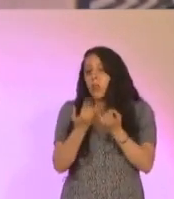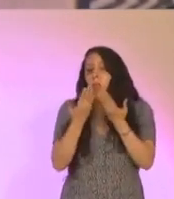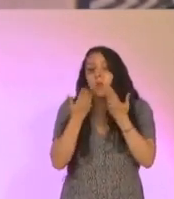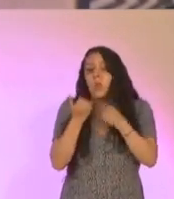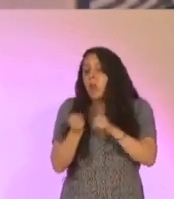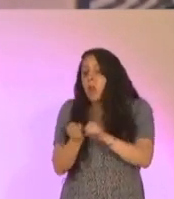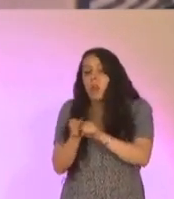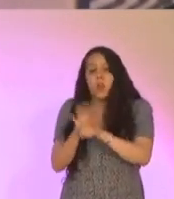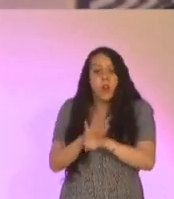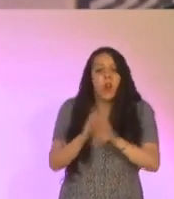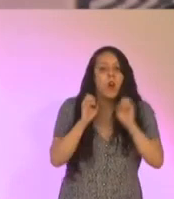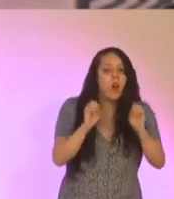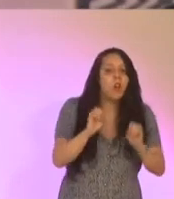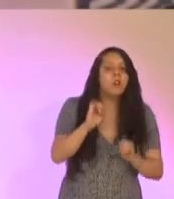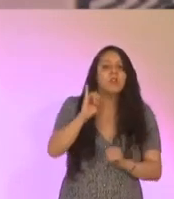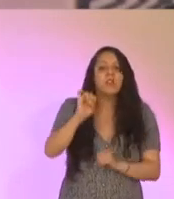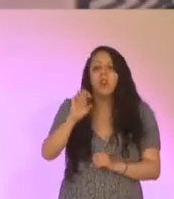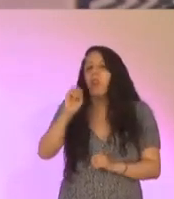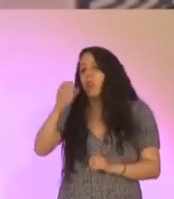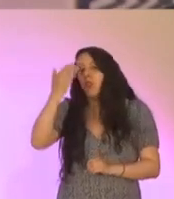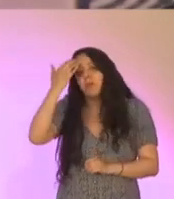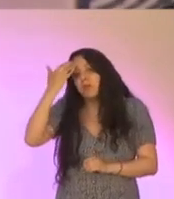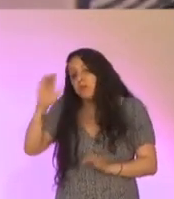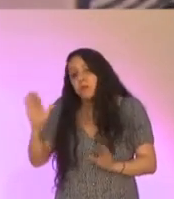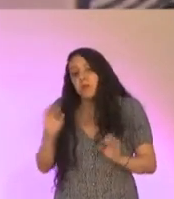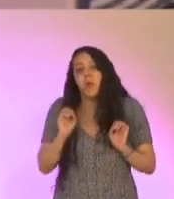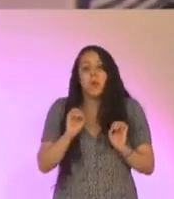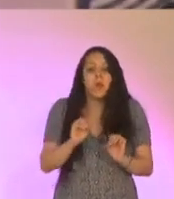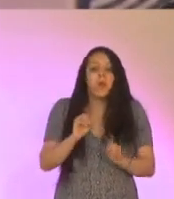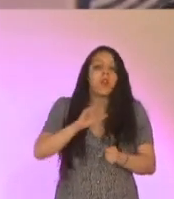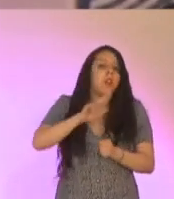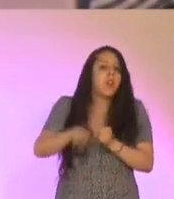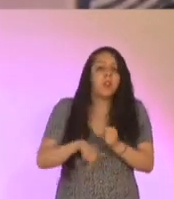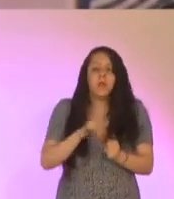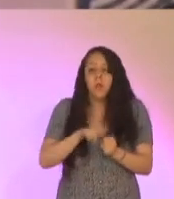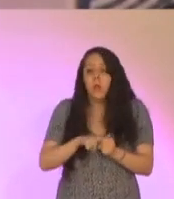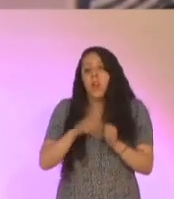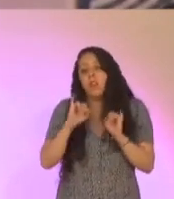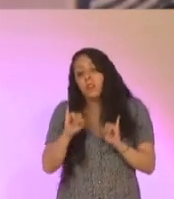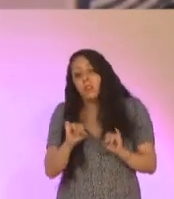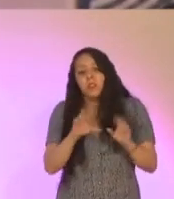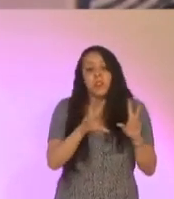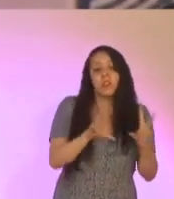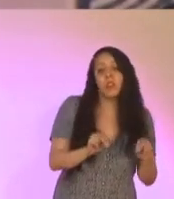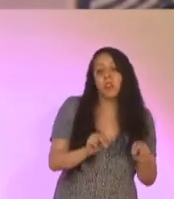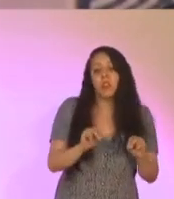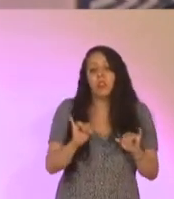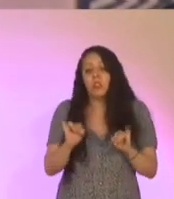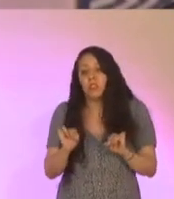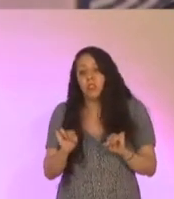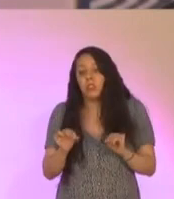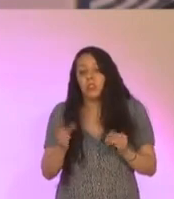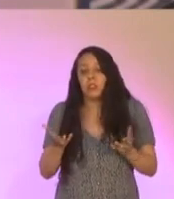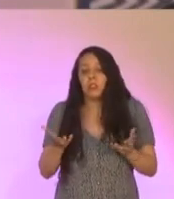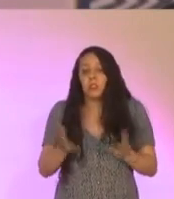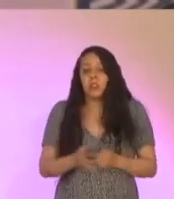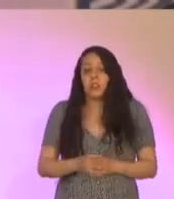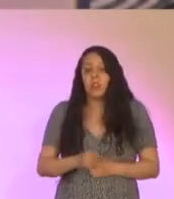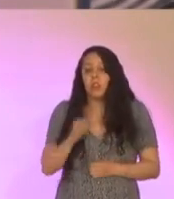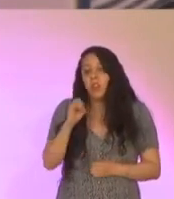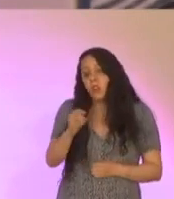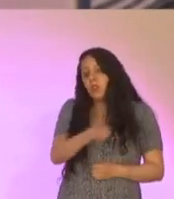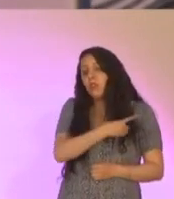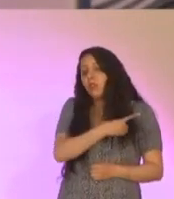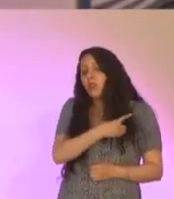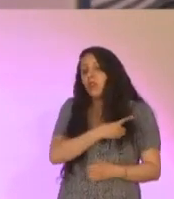poco de de estas anormalidades de éstas dos cosas domésticas de que tan